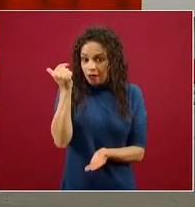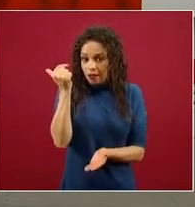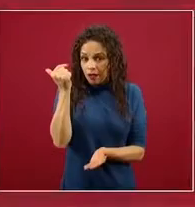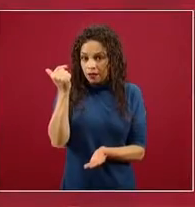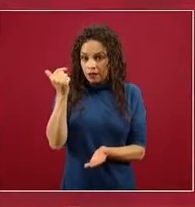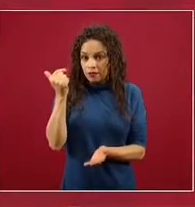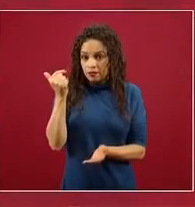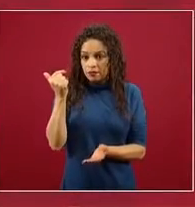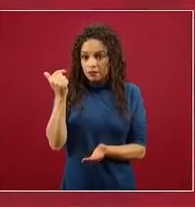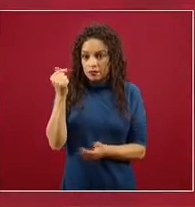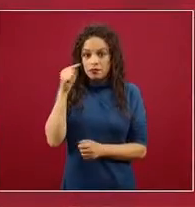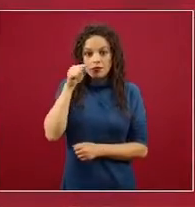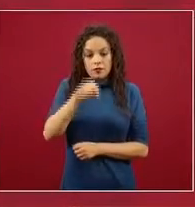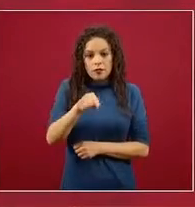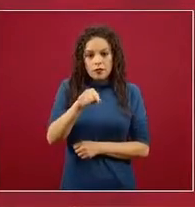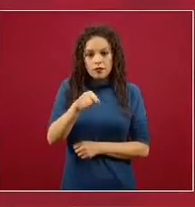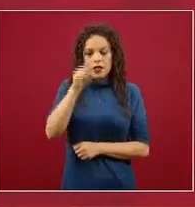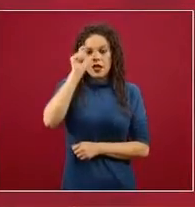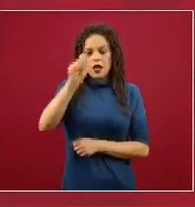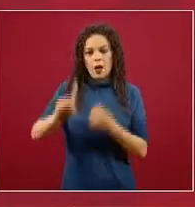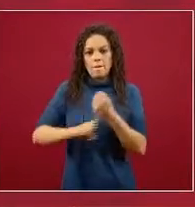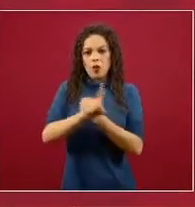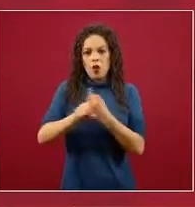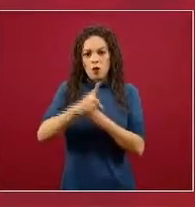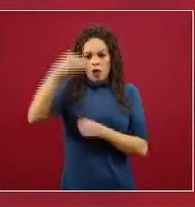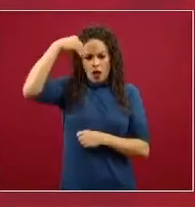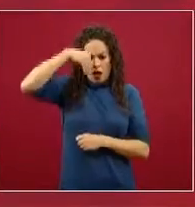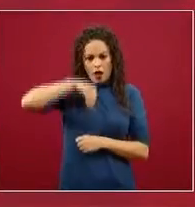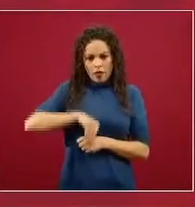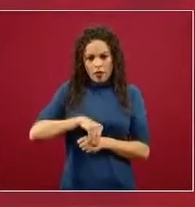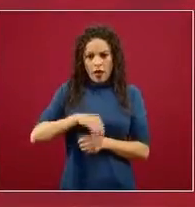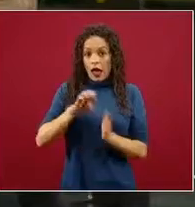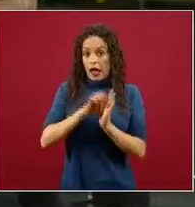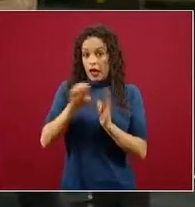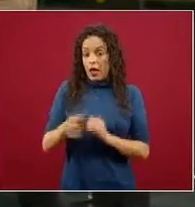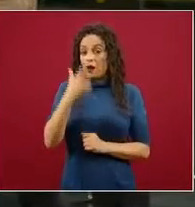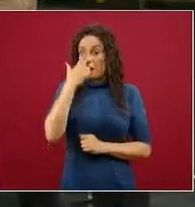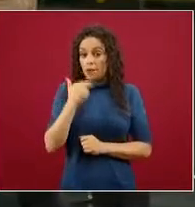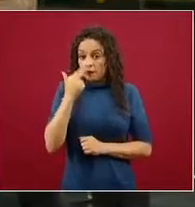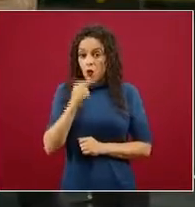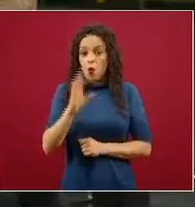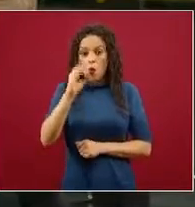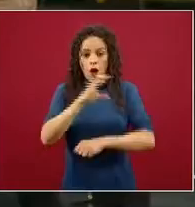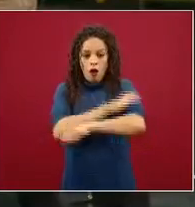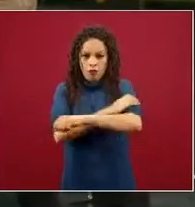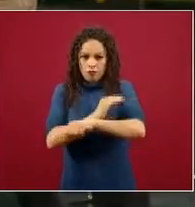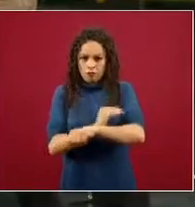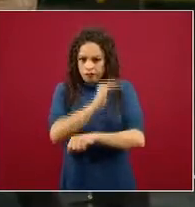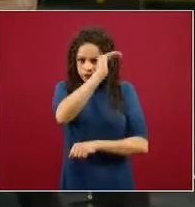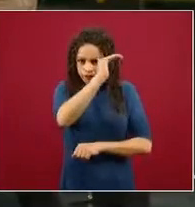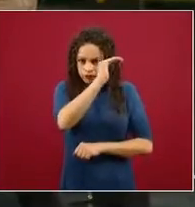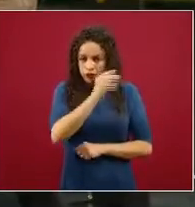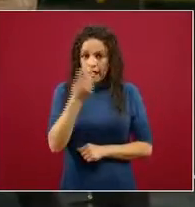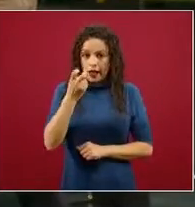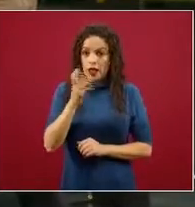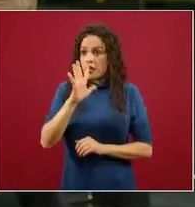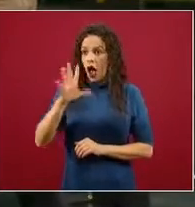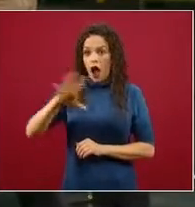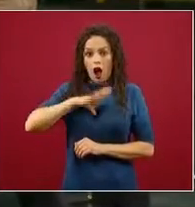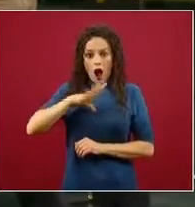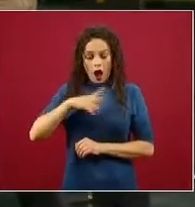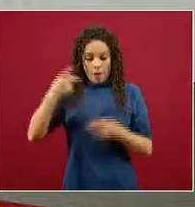descubra una alteración metabólica, en el caso de la diabetes, también en el caso de la hipertensión, que quizá ya estaba